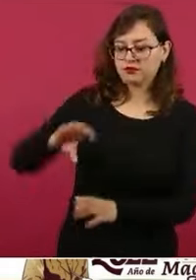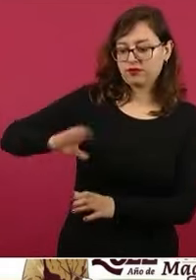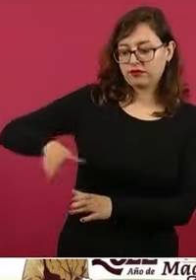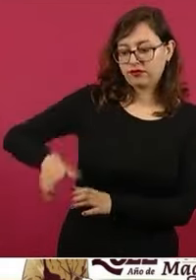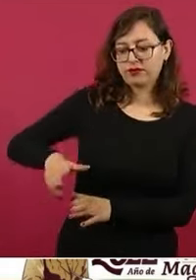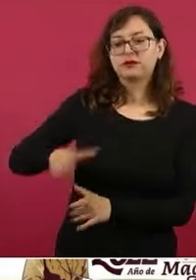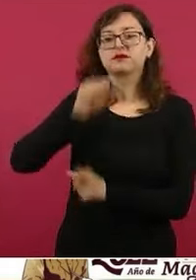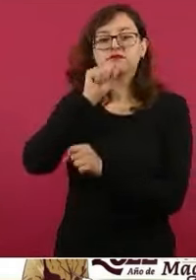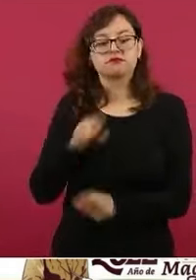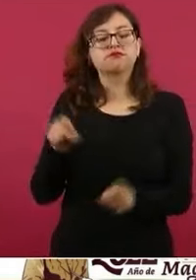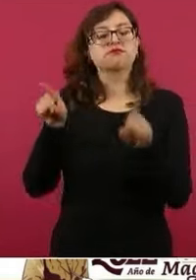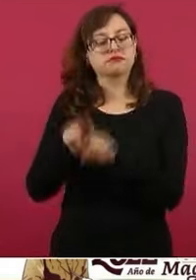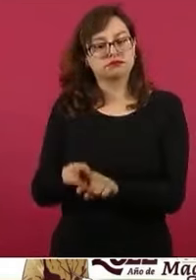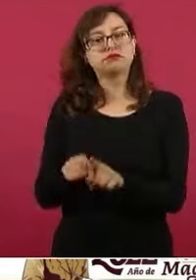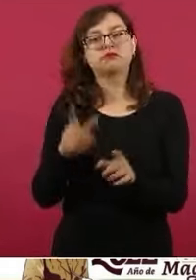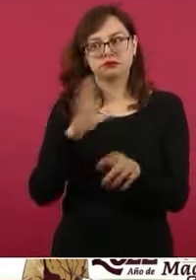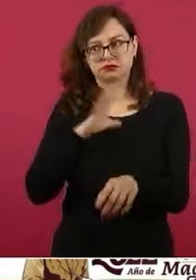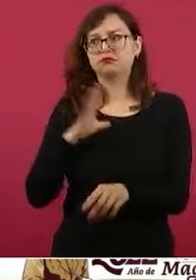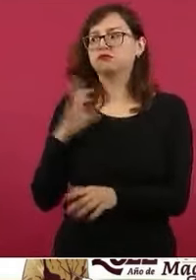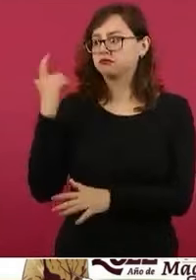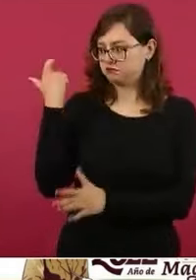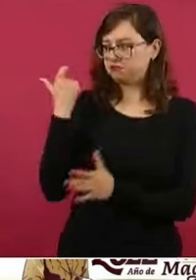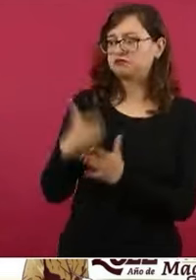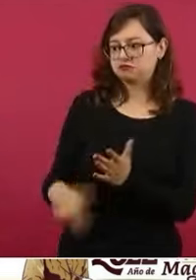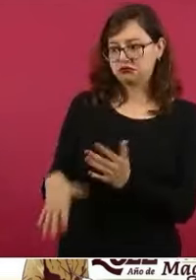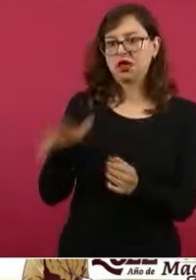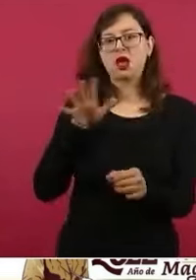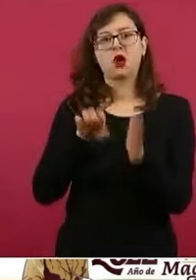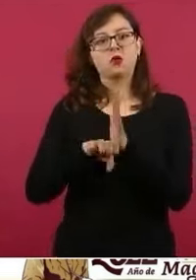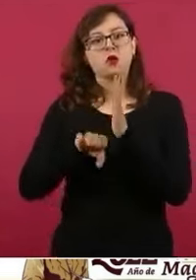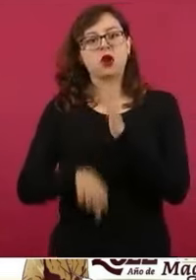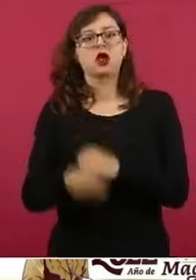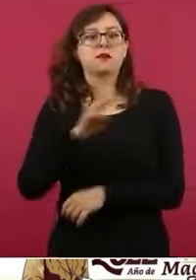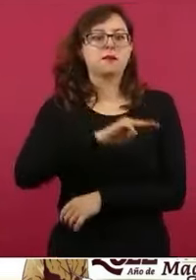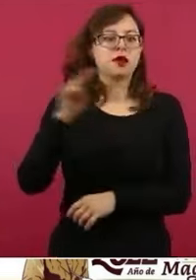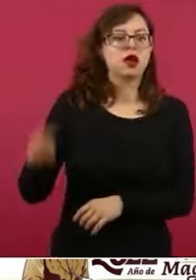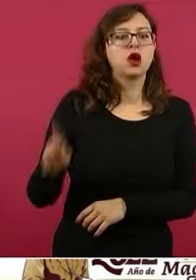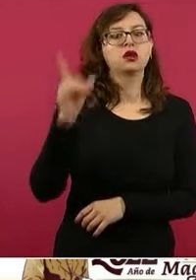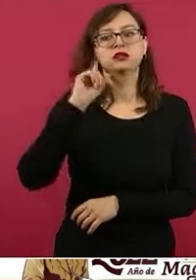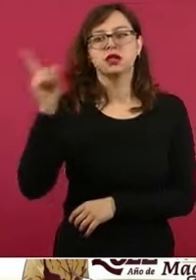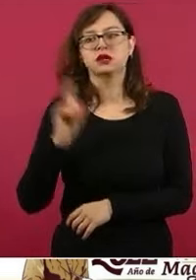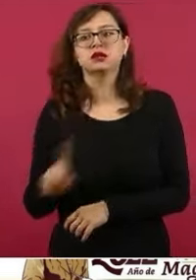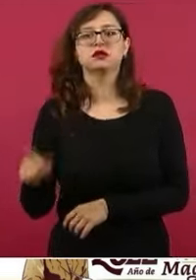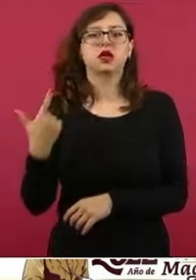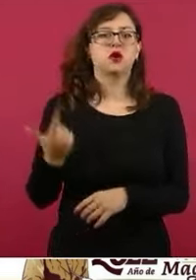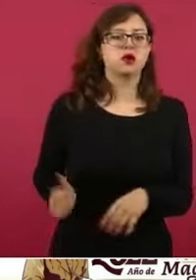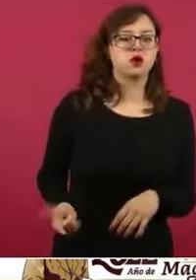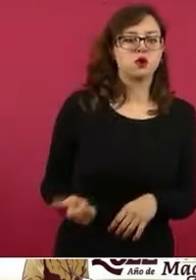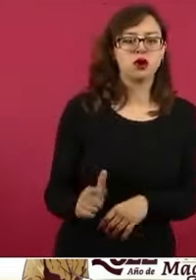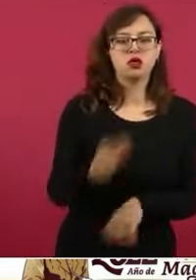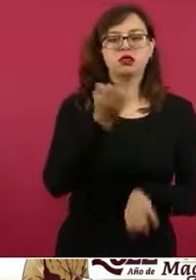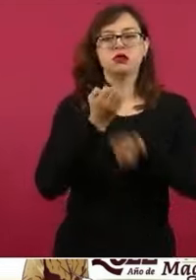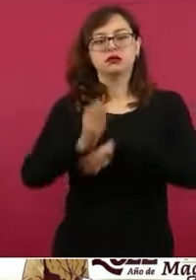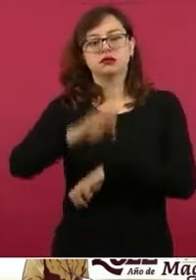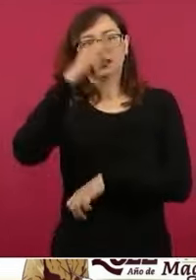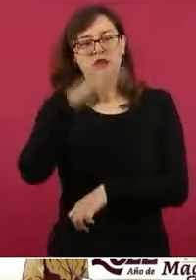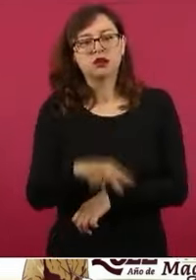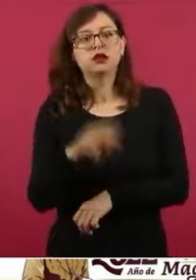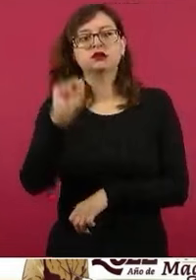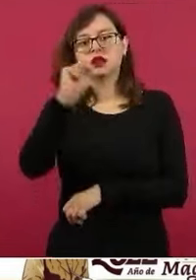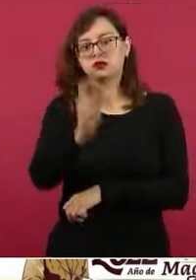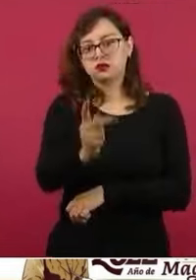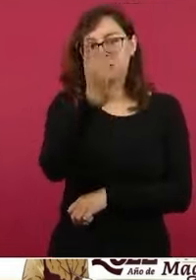una diferencia menor, tenemos ejemplos en Michoacán, en Zacatecas, en Guanajuato, en el Estado de México, en